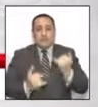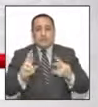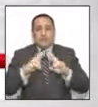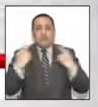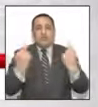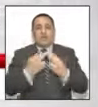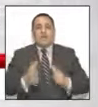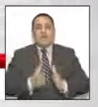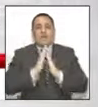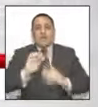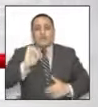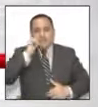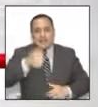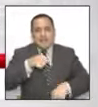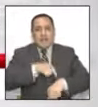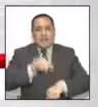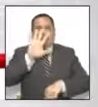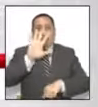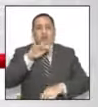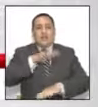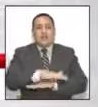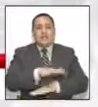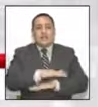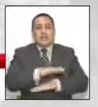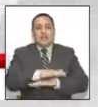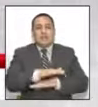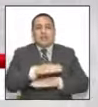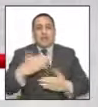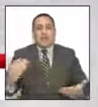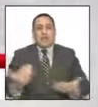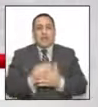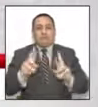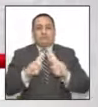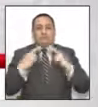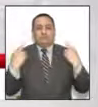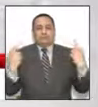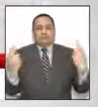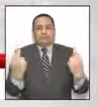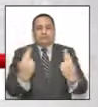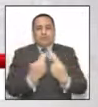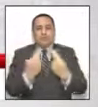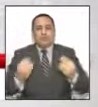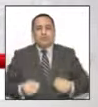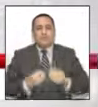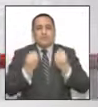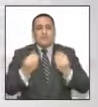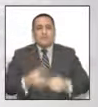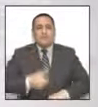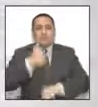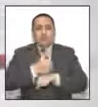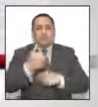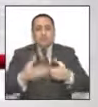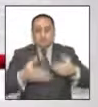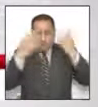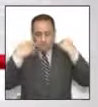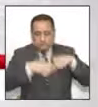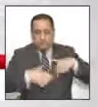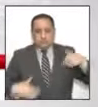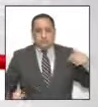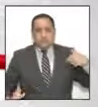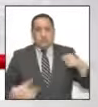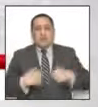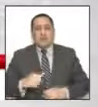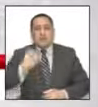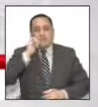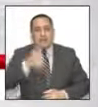ha convocado para el día de mañana a las 5 de la tarde a la ceremonia de la toma de poder. A partir